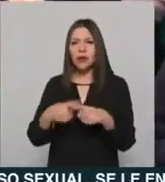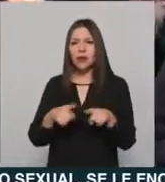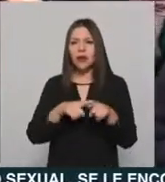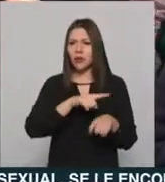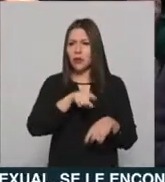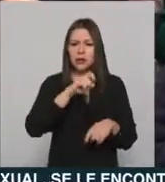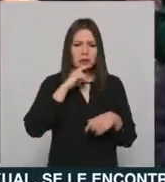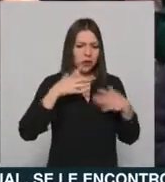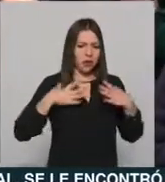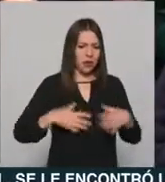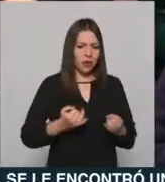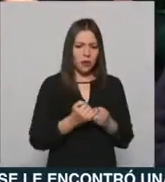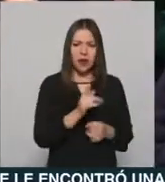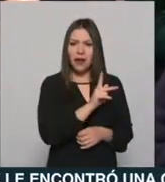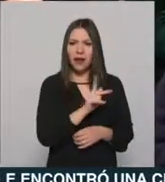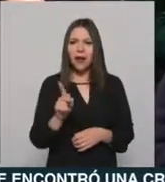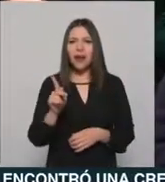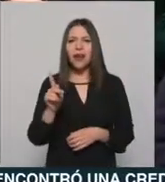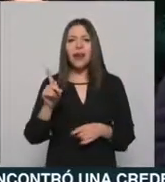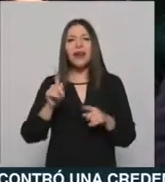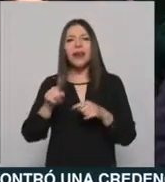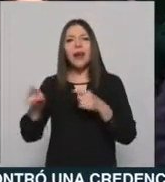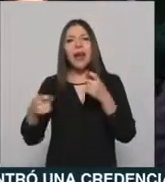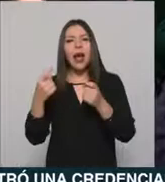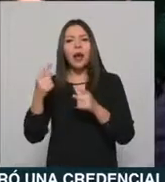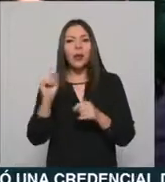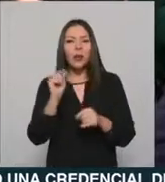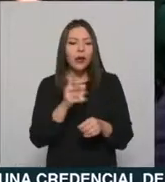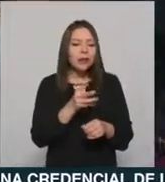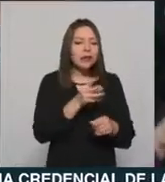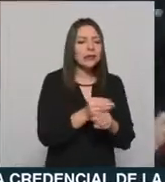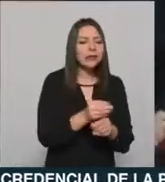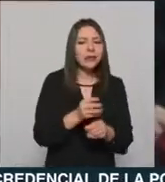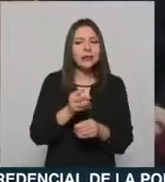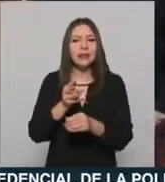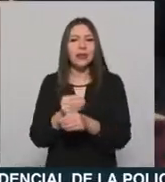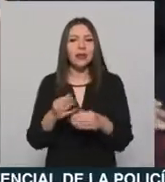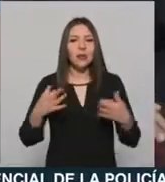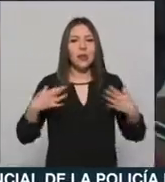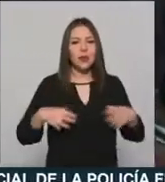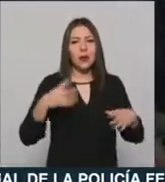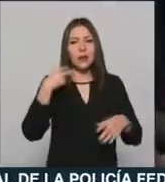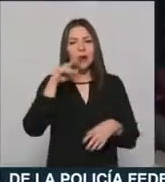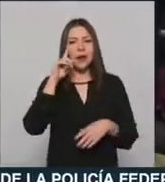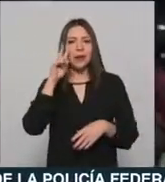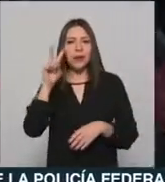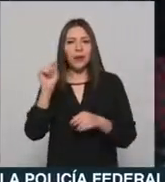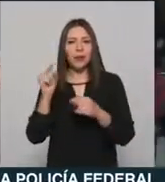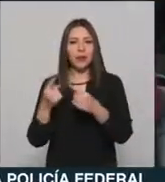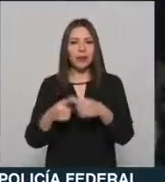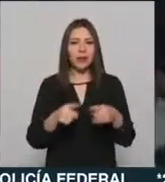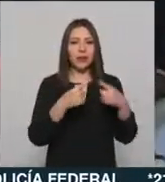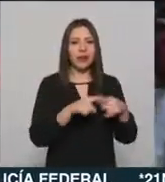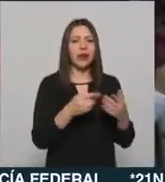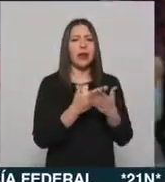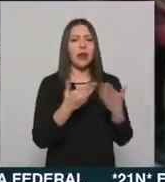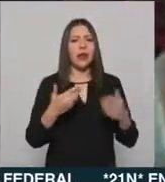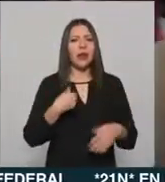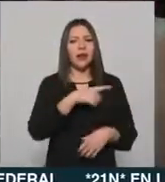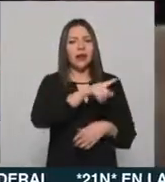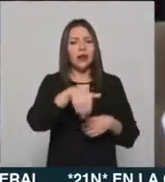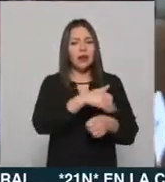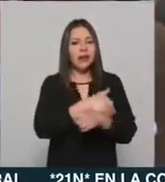algo, y eso es algo que tenemos que estimular. Pero creo que, y yo he animado mucho a las familias a que puedan aprovechar este